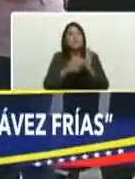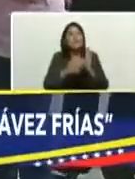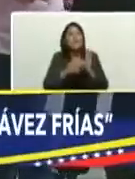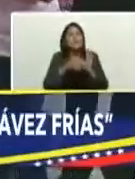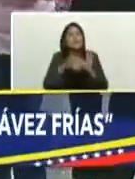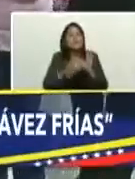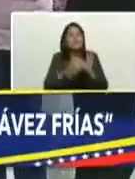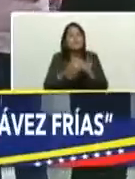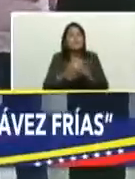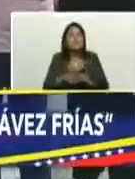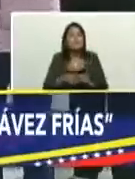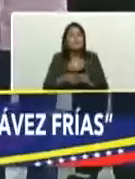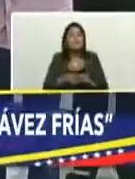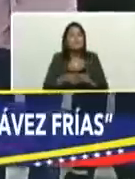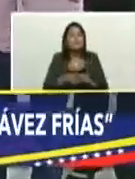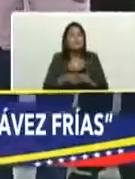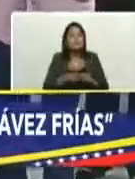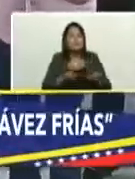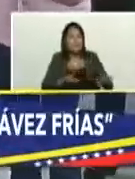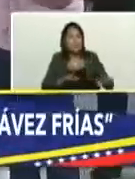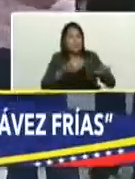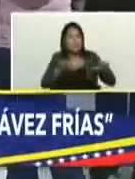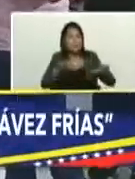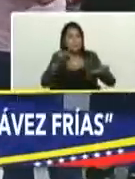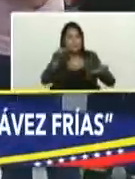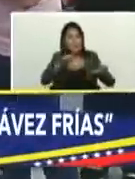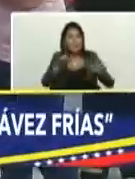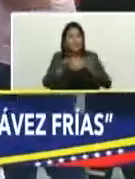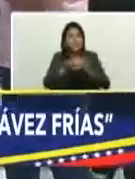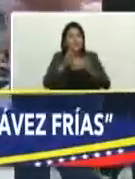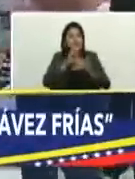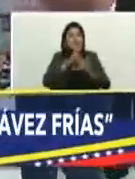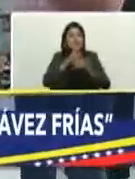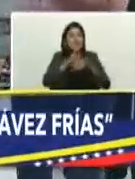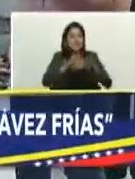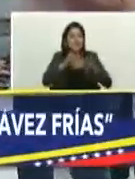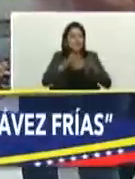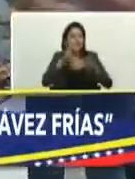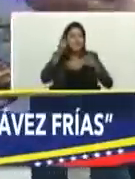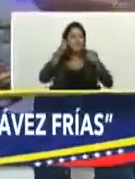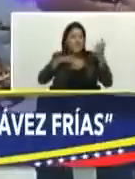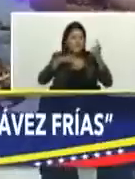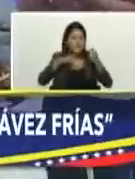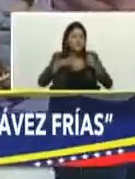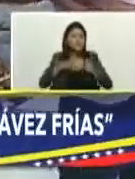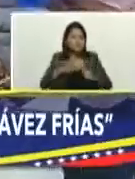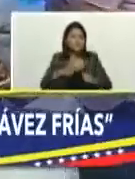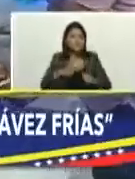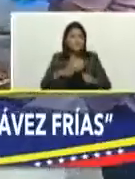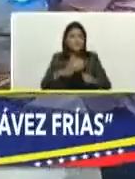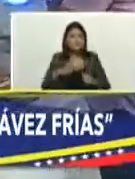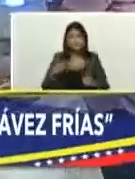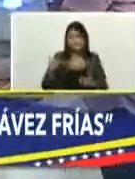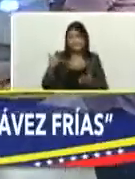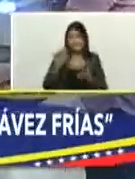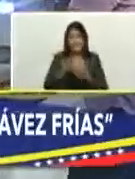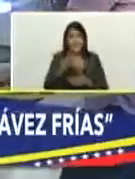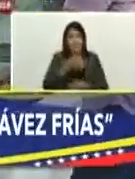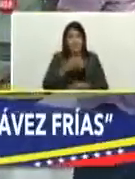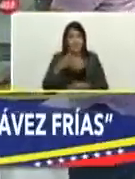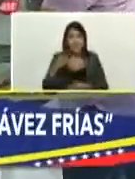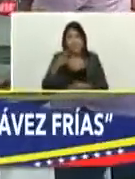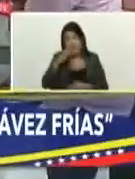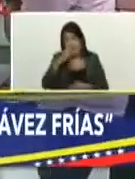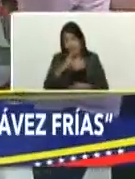hermosa placa del Liceo Hugo Rafael Chávez Frías, a 24 años de la juramentación